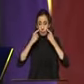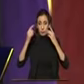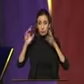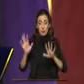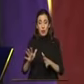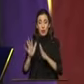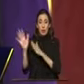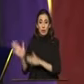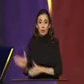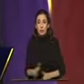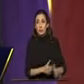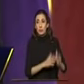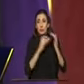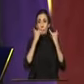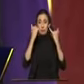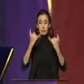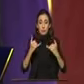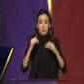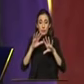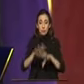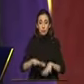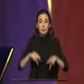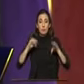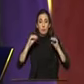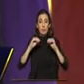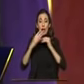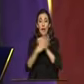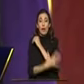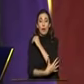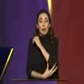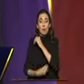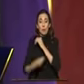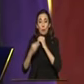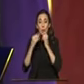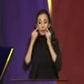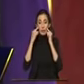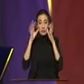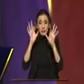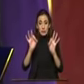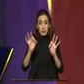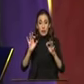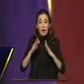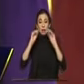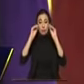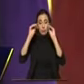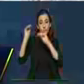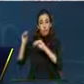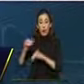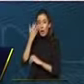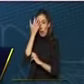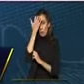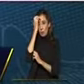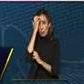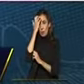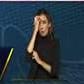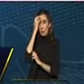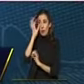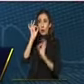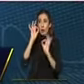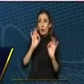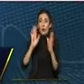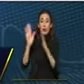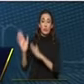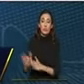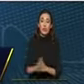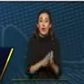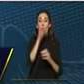nos saca, nos copta de la pobreza espiritual. Por eso nos preocupamos de poner los bienes y